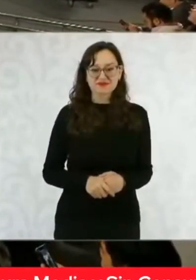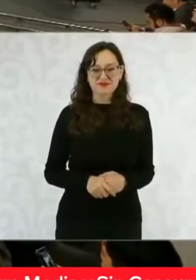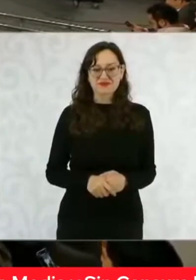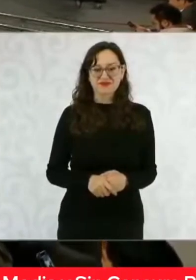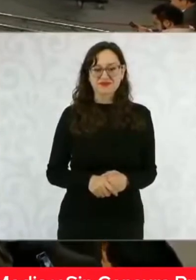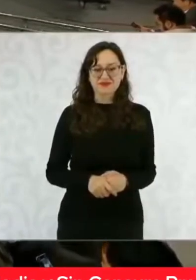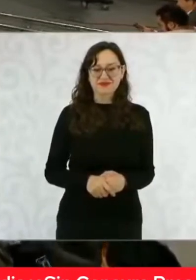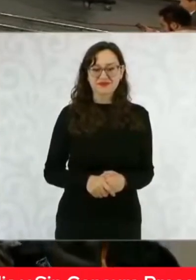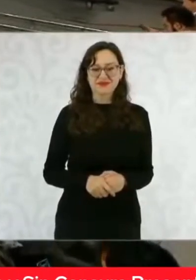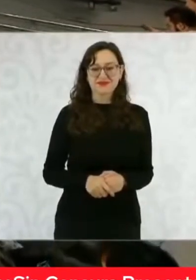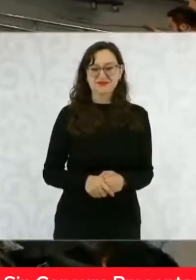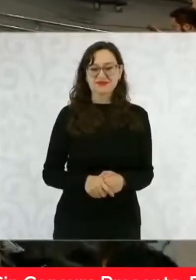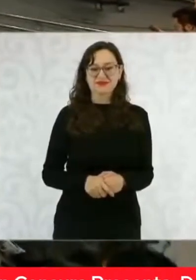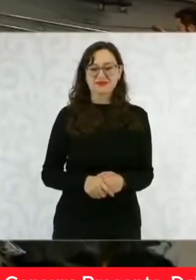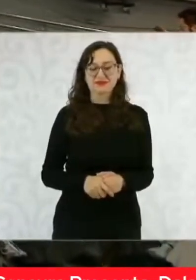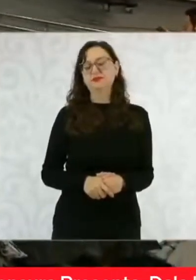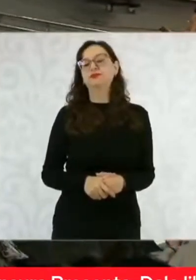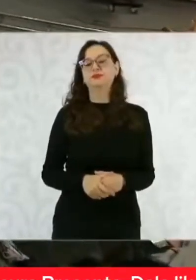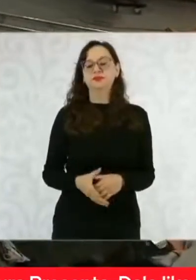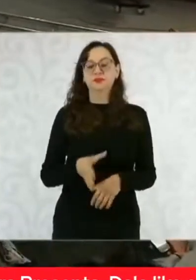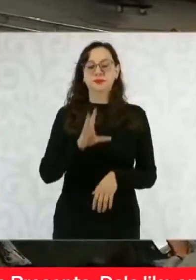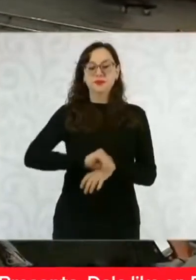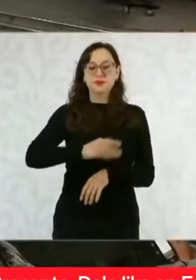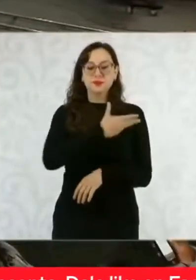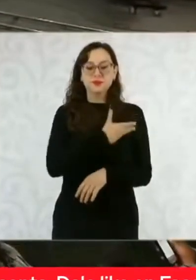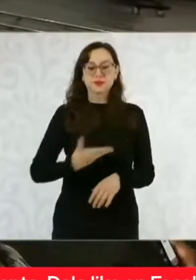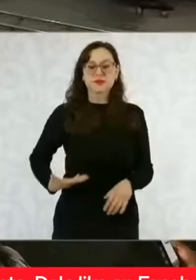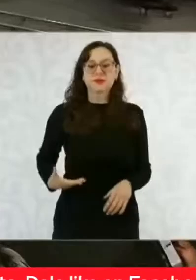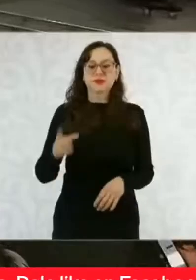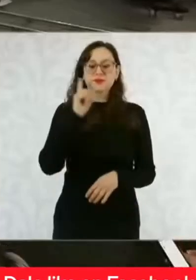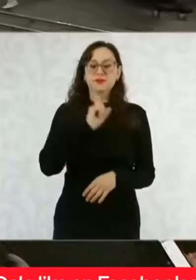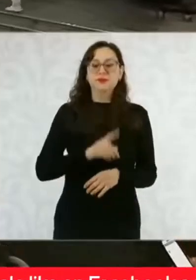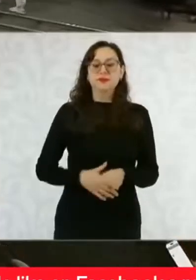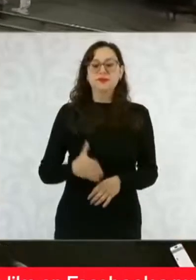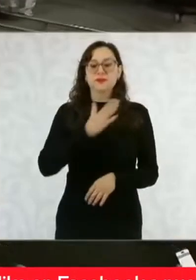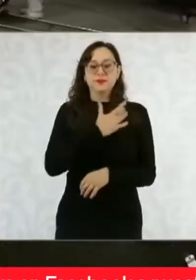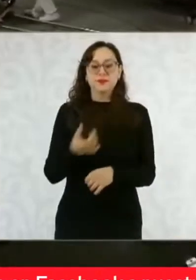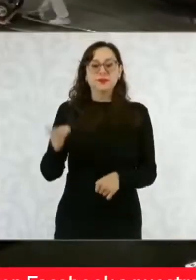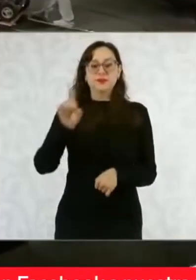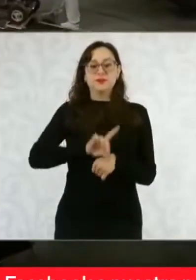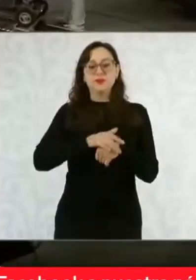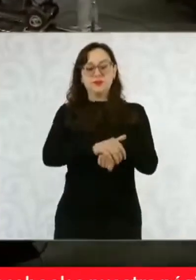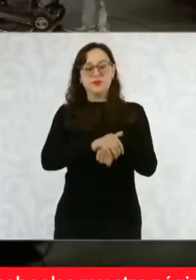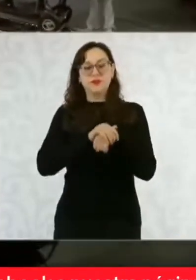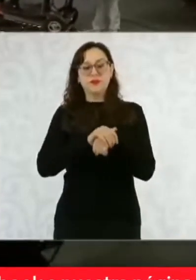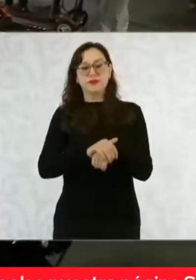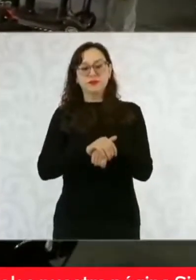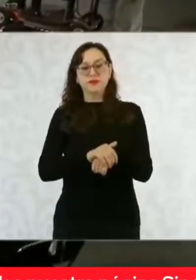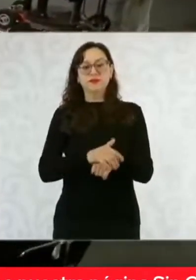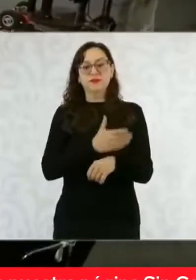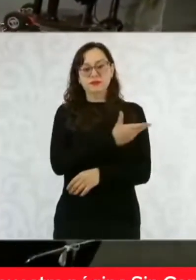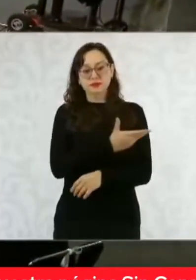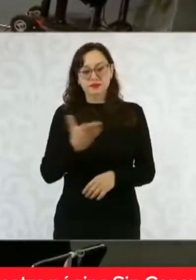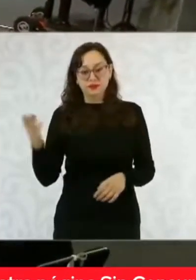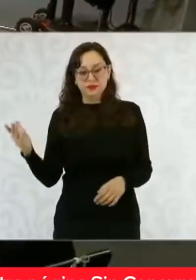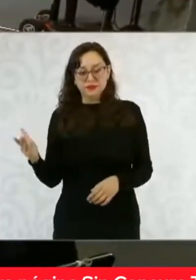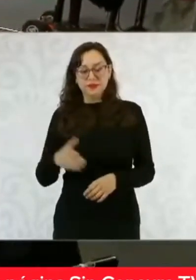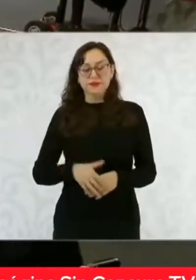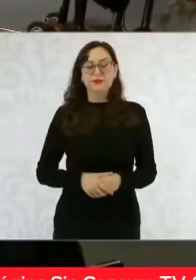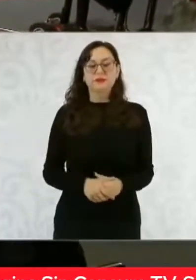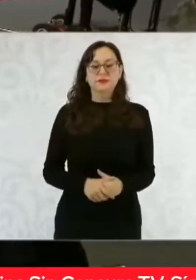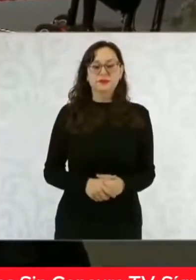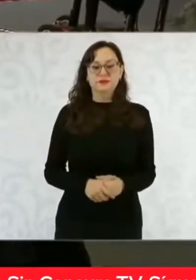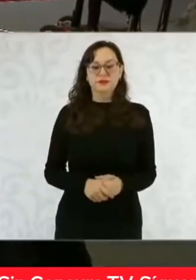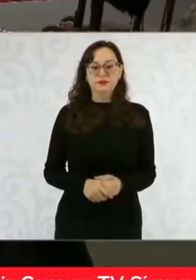Con permiso, Presidenta. Muy buenos días, amigas y amigos de los medios de comunicación.